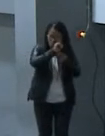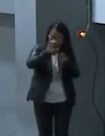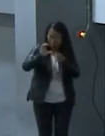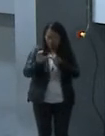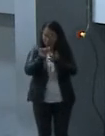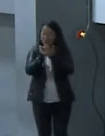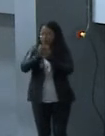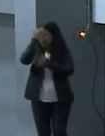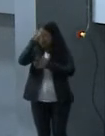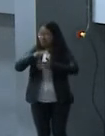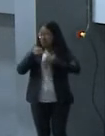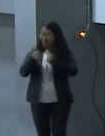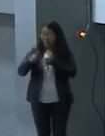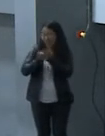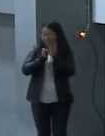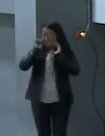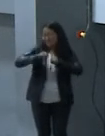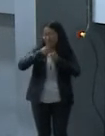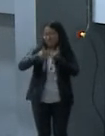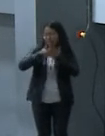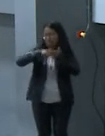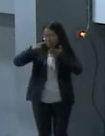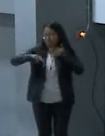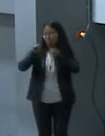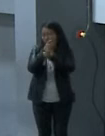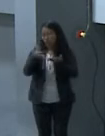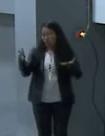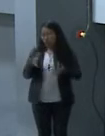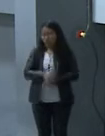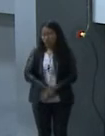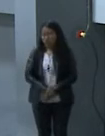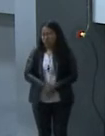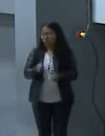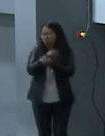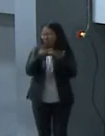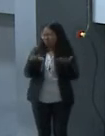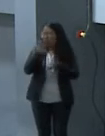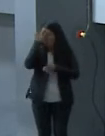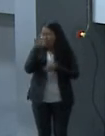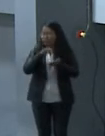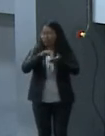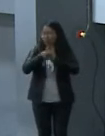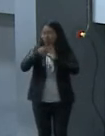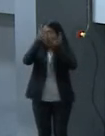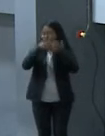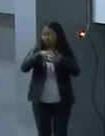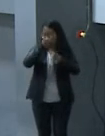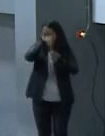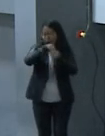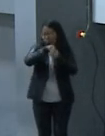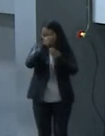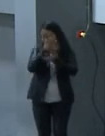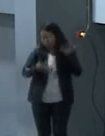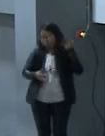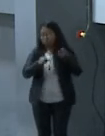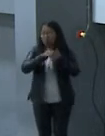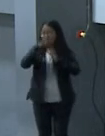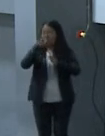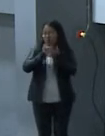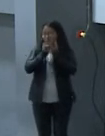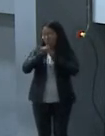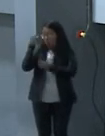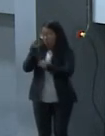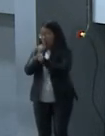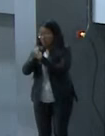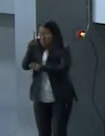plantas docentes, entre otros. Entre otros porque por supuesto hay más ítems incluidos en funcionamiento y ahí forma parte la formalización de los